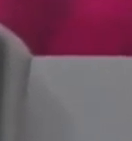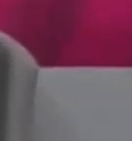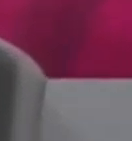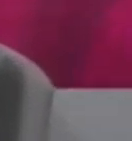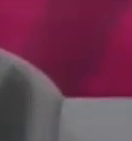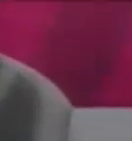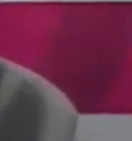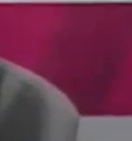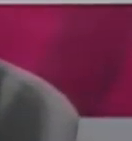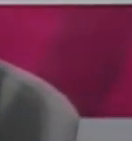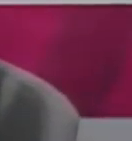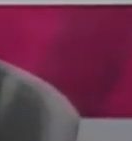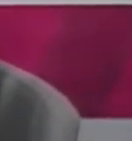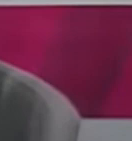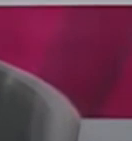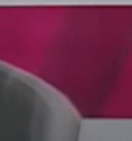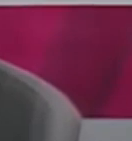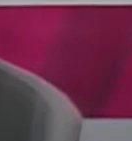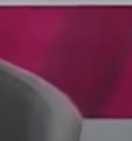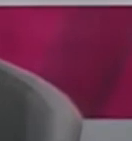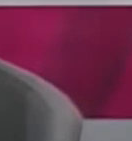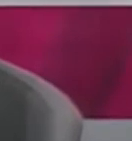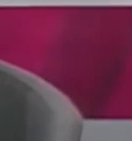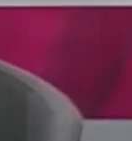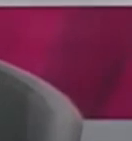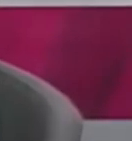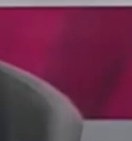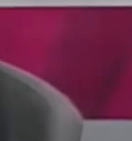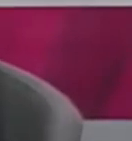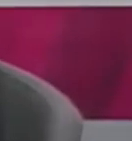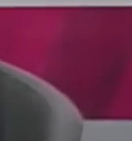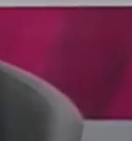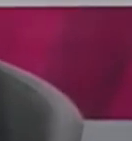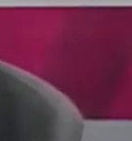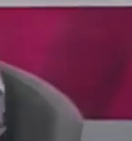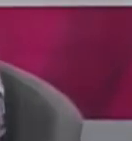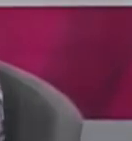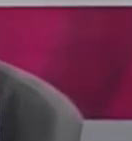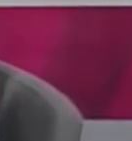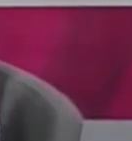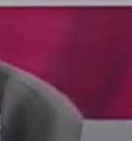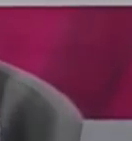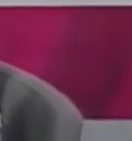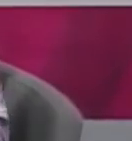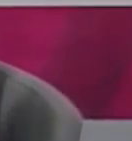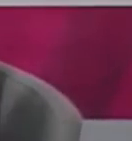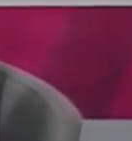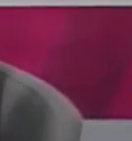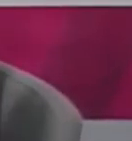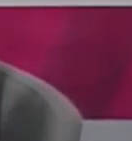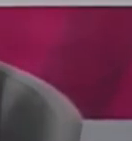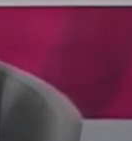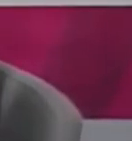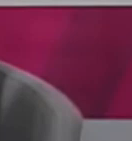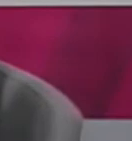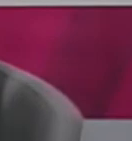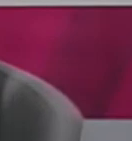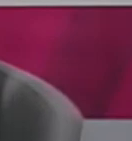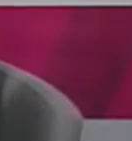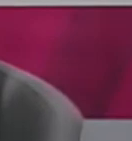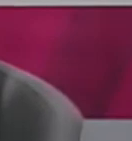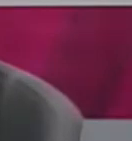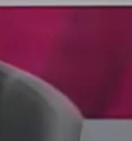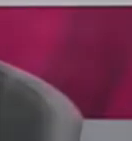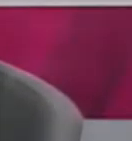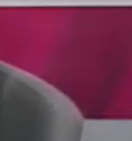evento Tech for Good Day, que es un espacio y también una oportunidad exclusiva para fundaciones y organizaciones sin fines de lucro en Quito y